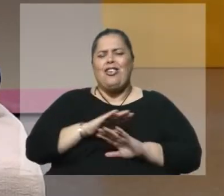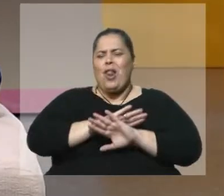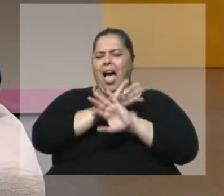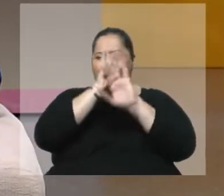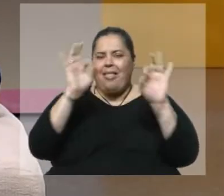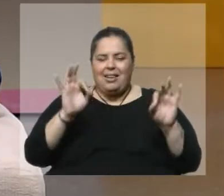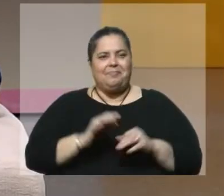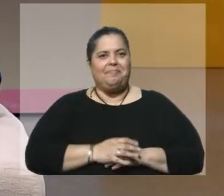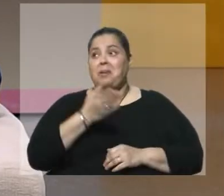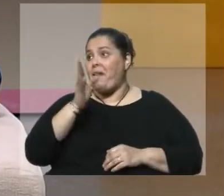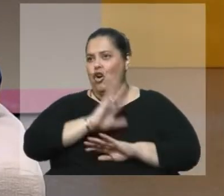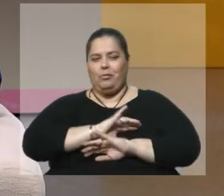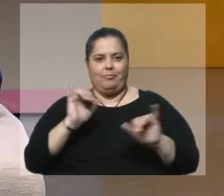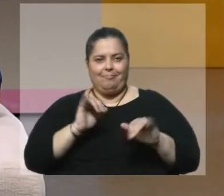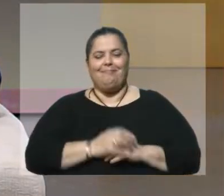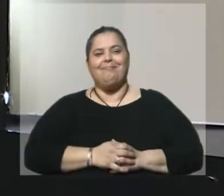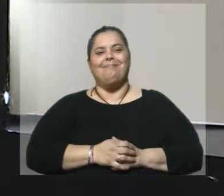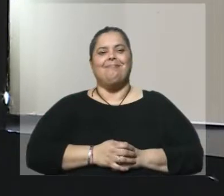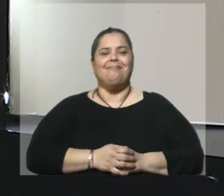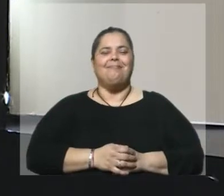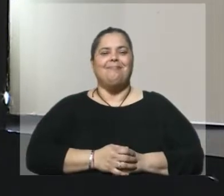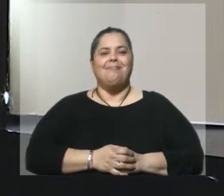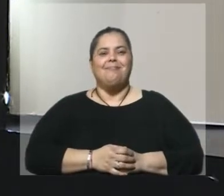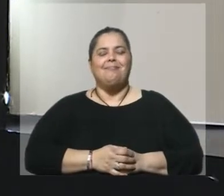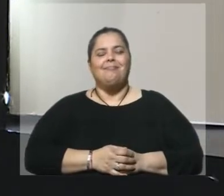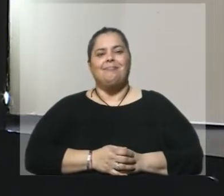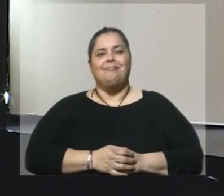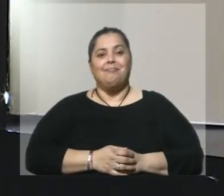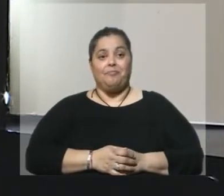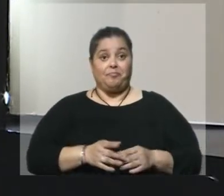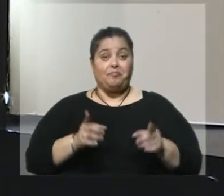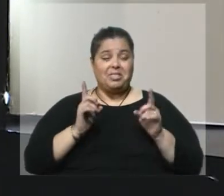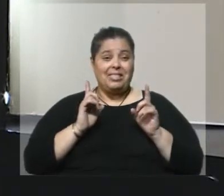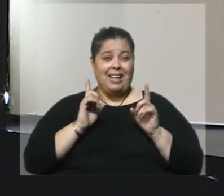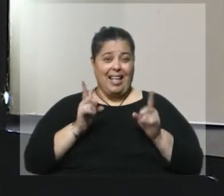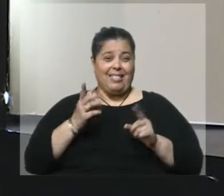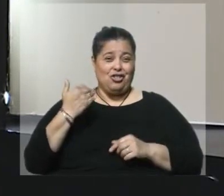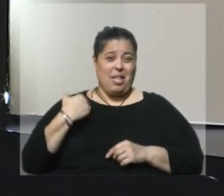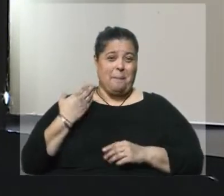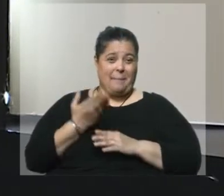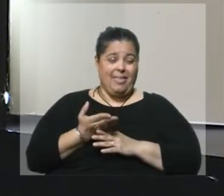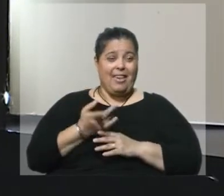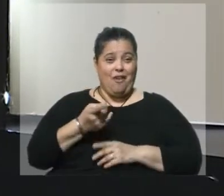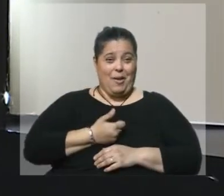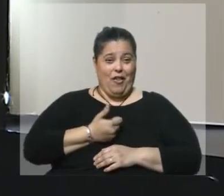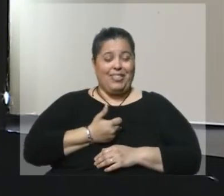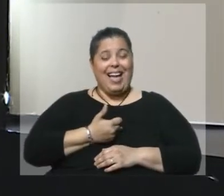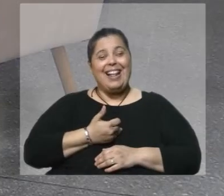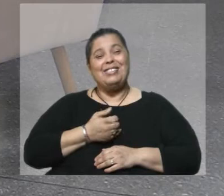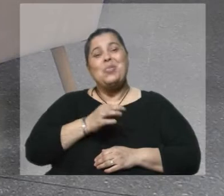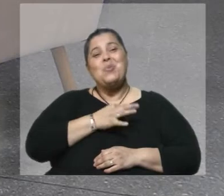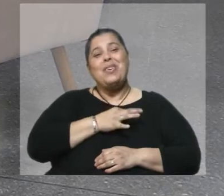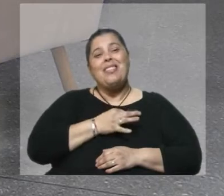no extraño nada. Ajá. Pero habíamos quedado, yo te pedí que me contaras tu vida en 3 o 4